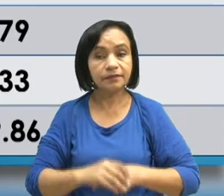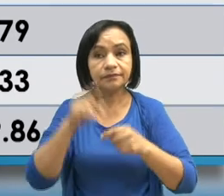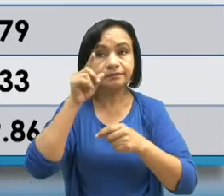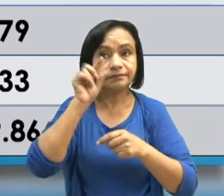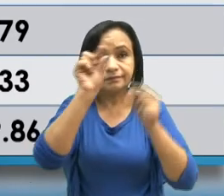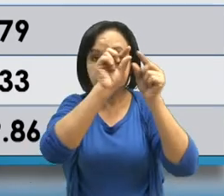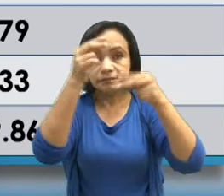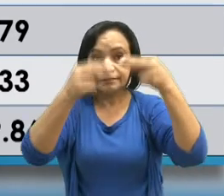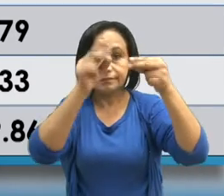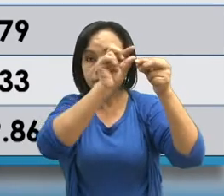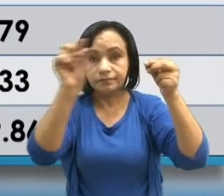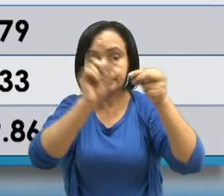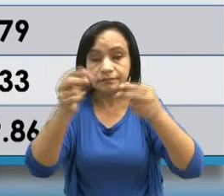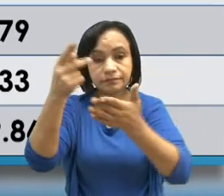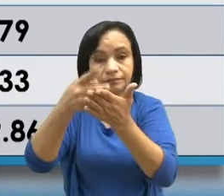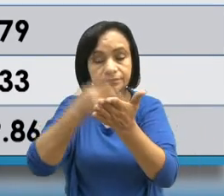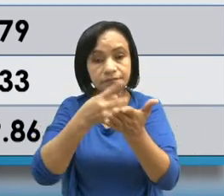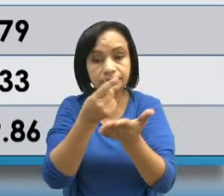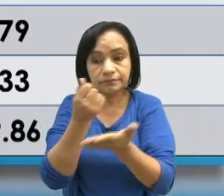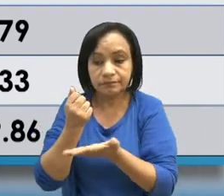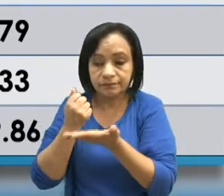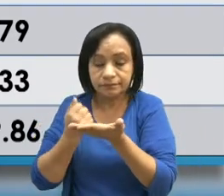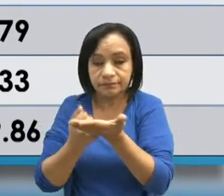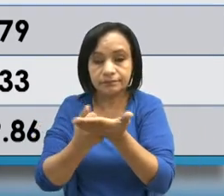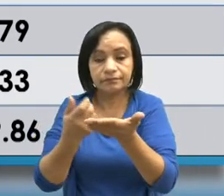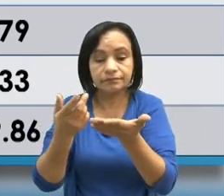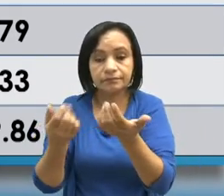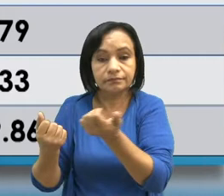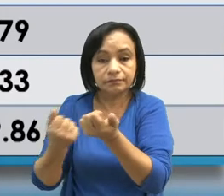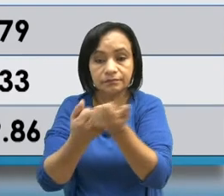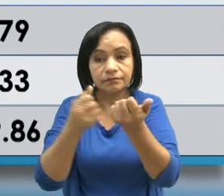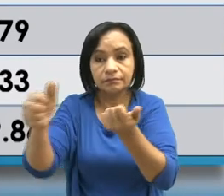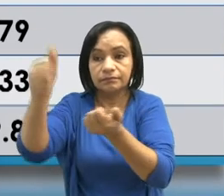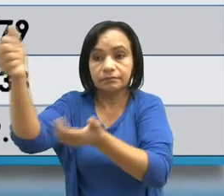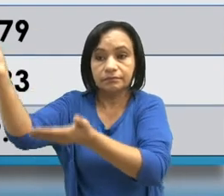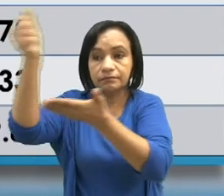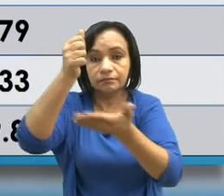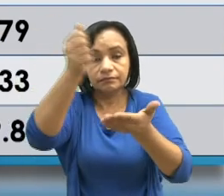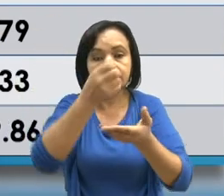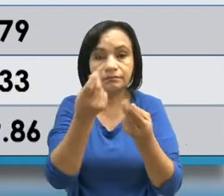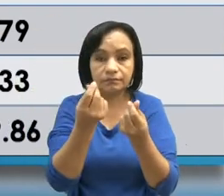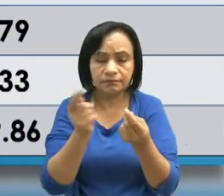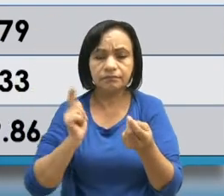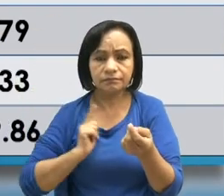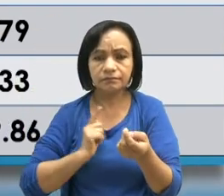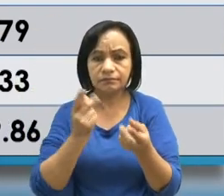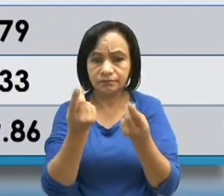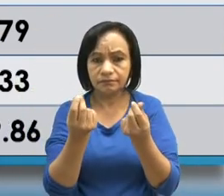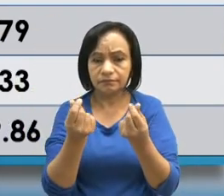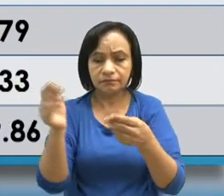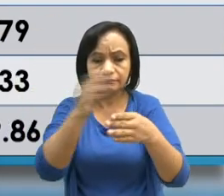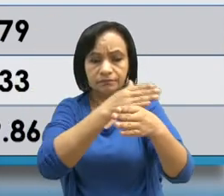gráfico es que es un presupuesto que está financiado, ¿verdad? Es un presupuesto que nosotros tenemos los recursos financieros en